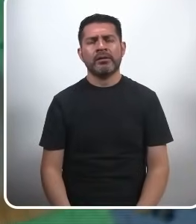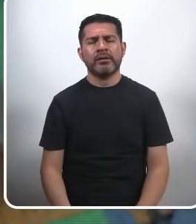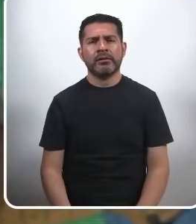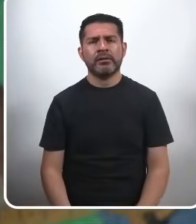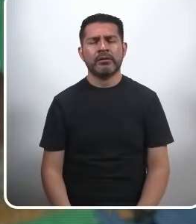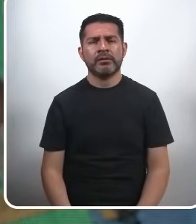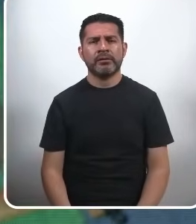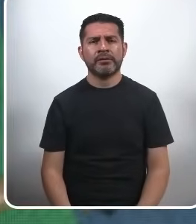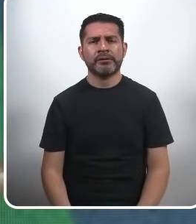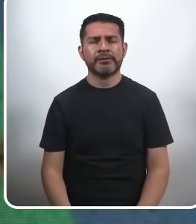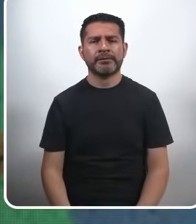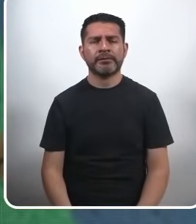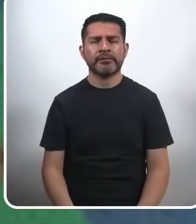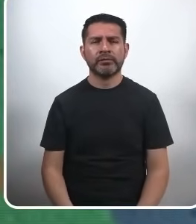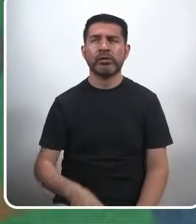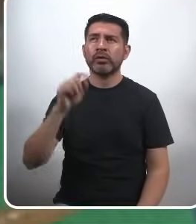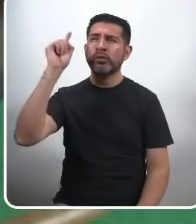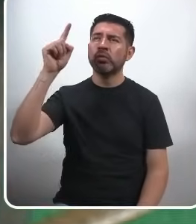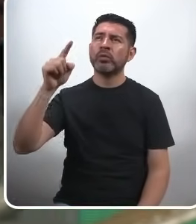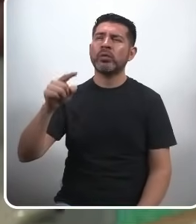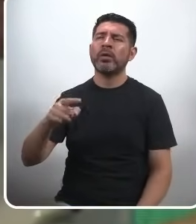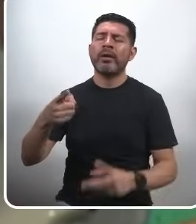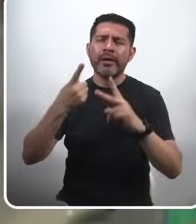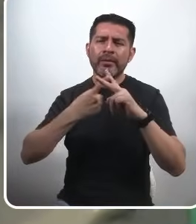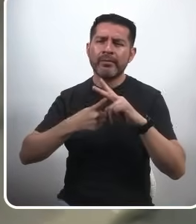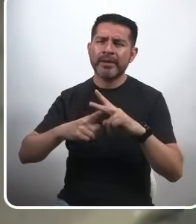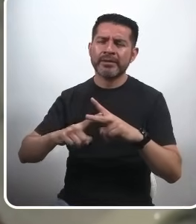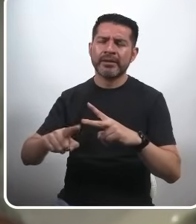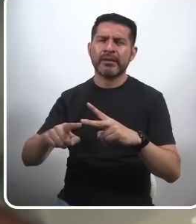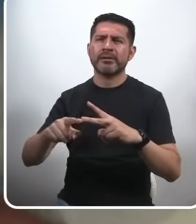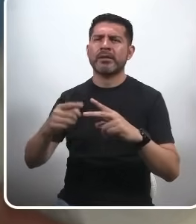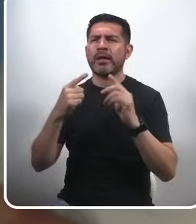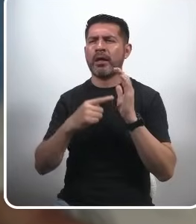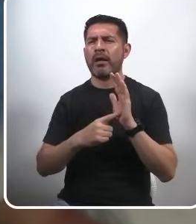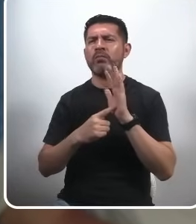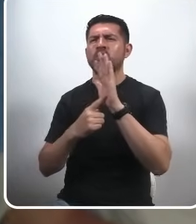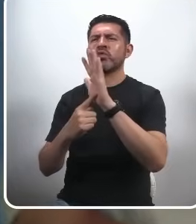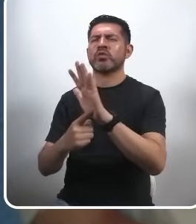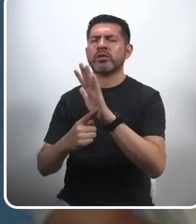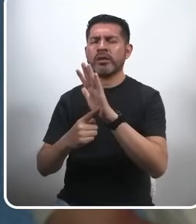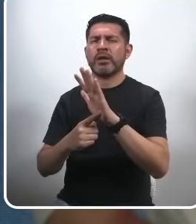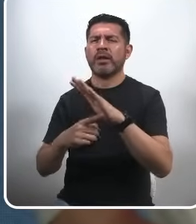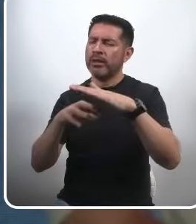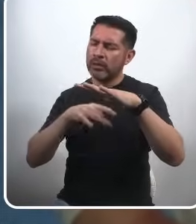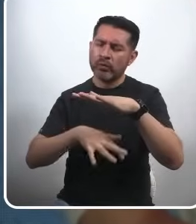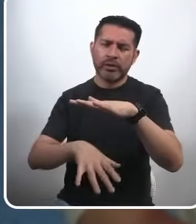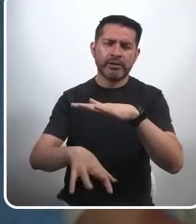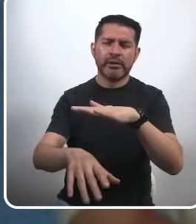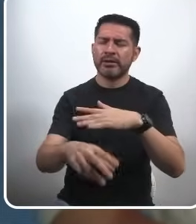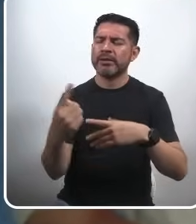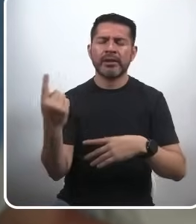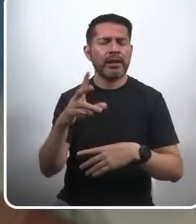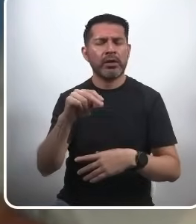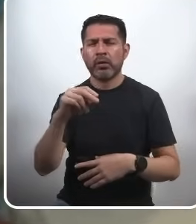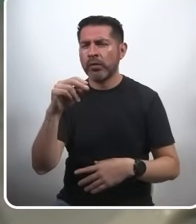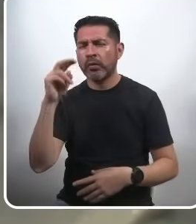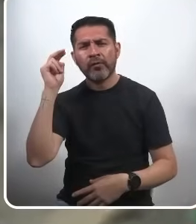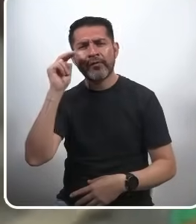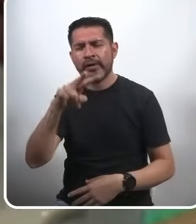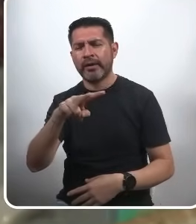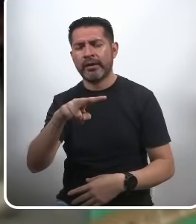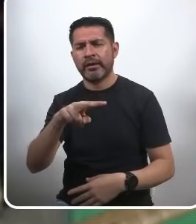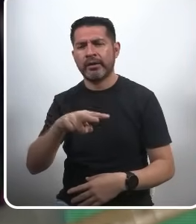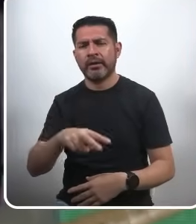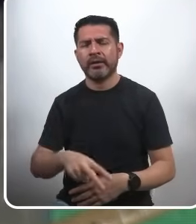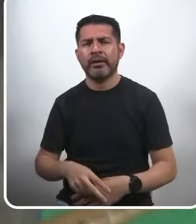hoy, tú empezaste a mostrarle a algunos algunas raíces invisibles que ha creado lepra, lepra en